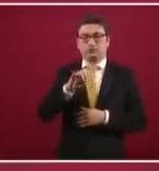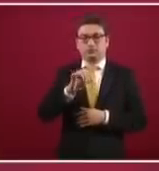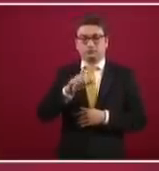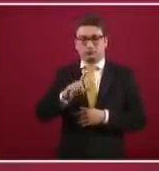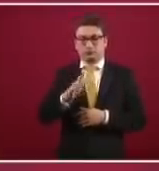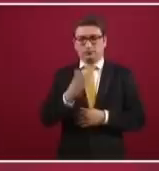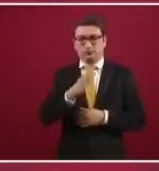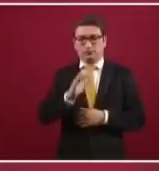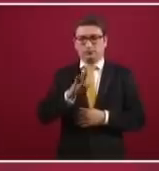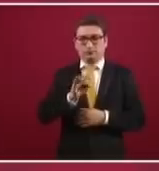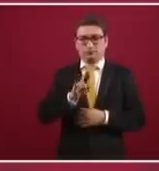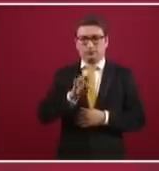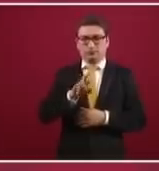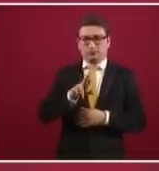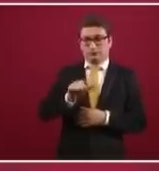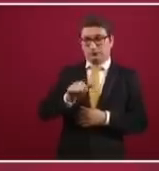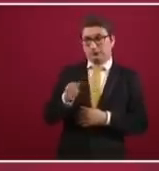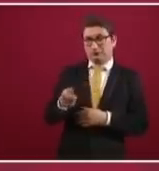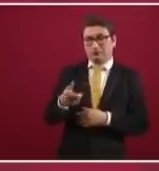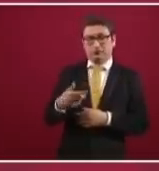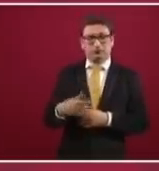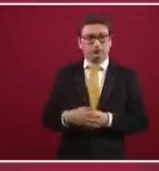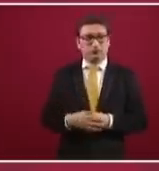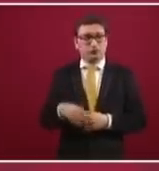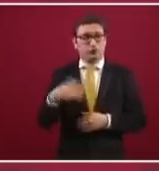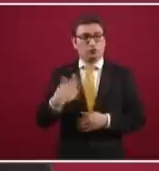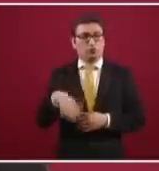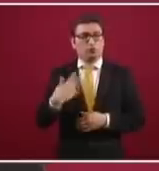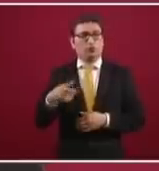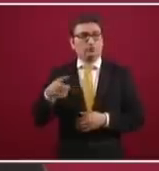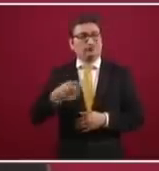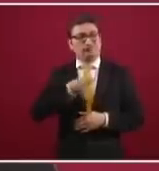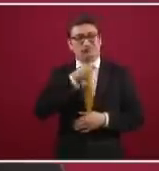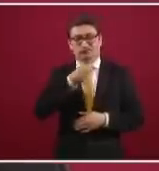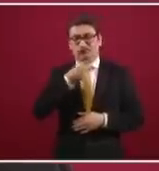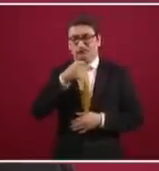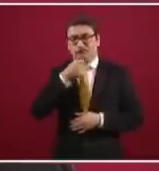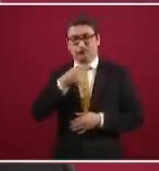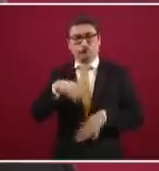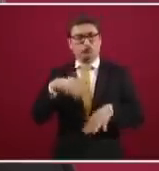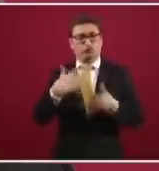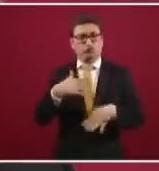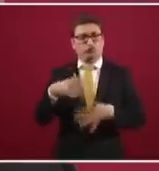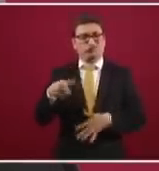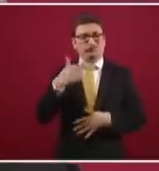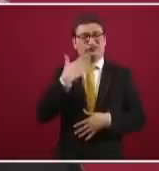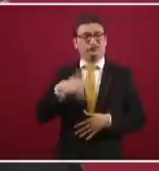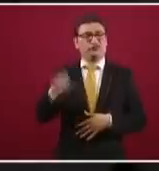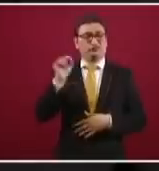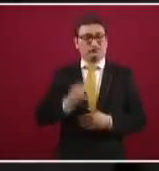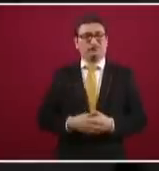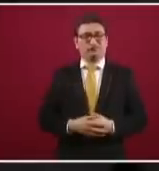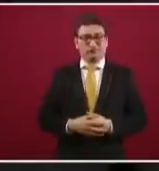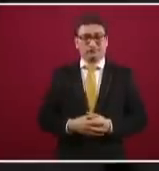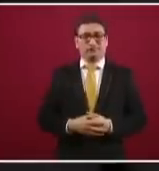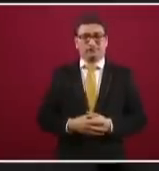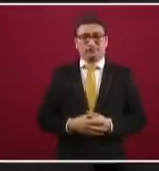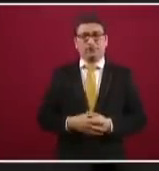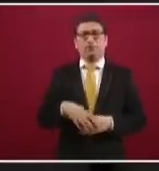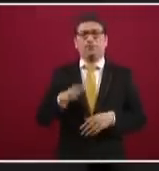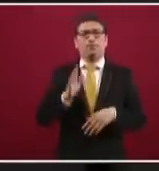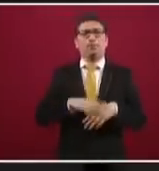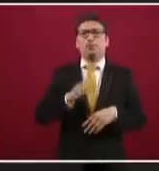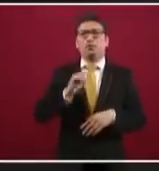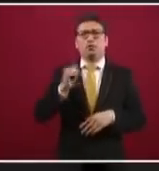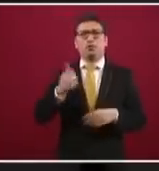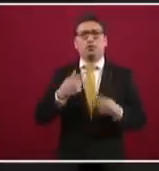es el gran periodista. Se conoce más Francisco